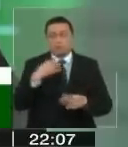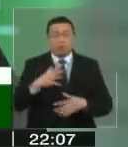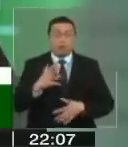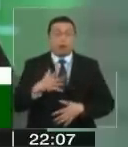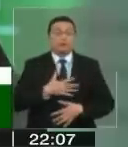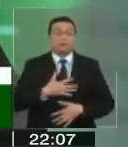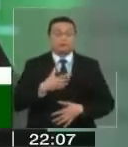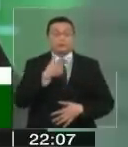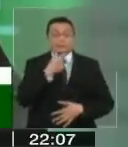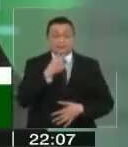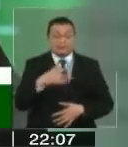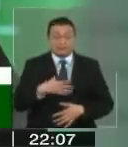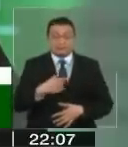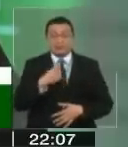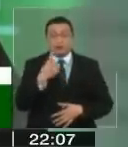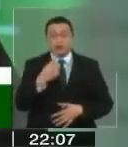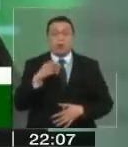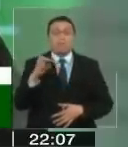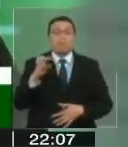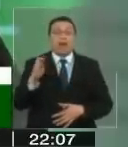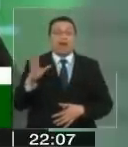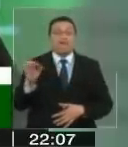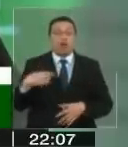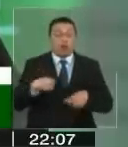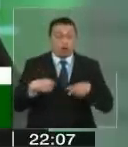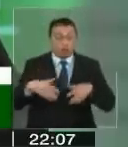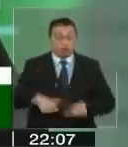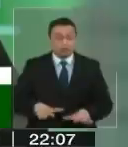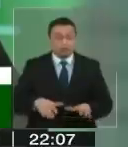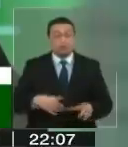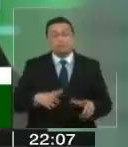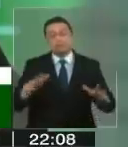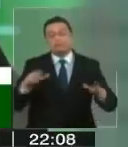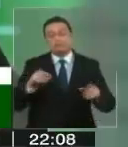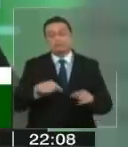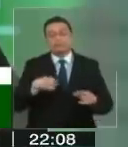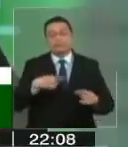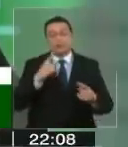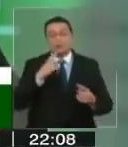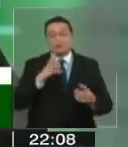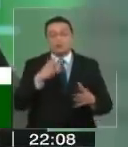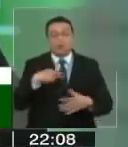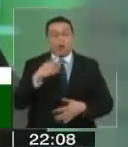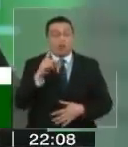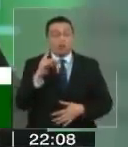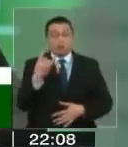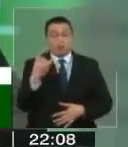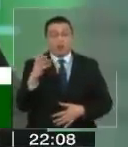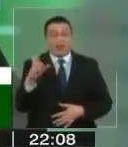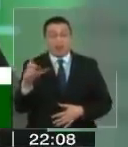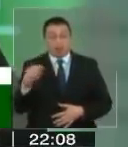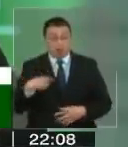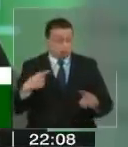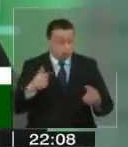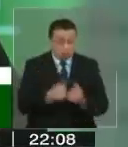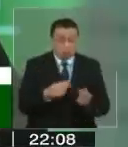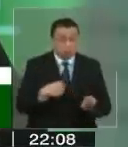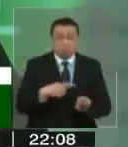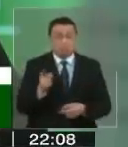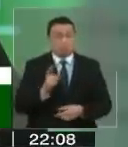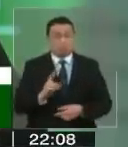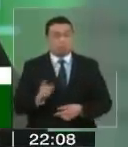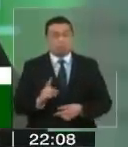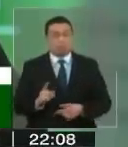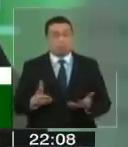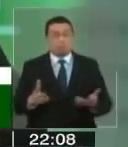uno. Y tener al Pablo fue... En realidad yo no tengo que decir que hice un duelo con el Pablo. ¿Eh?